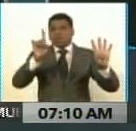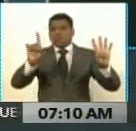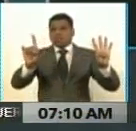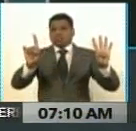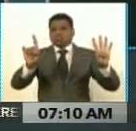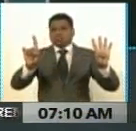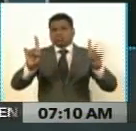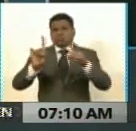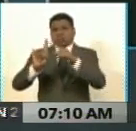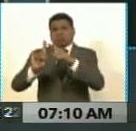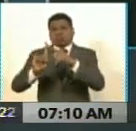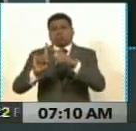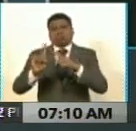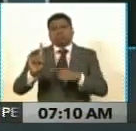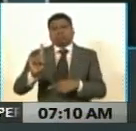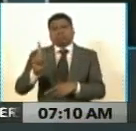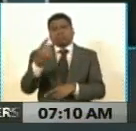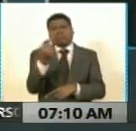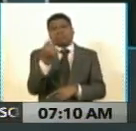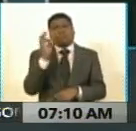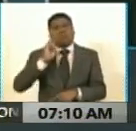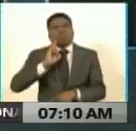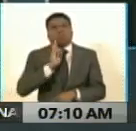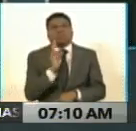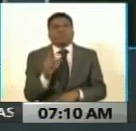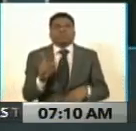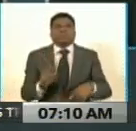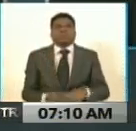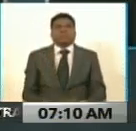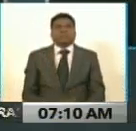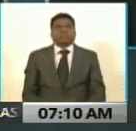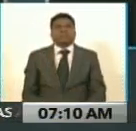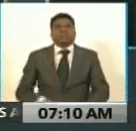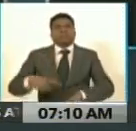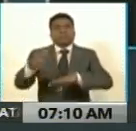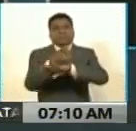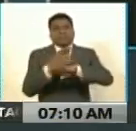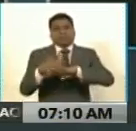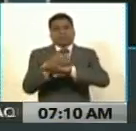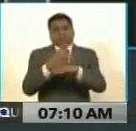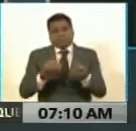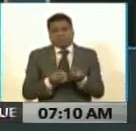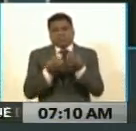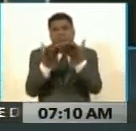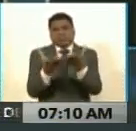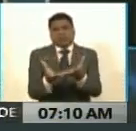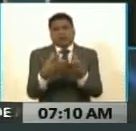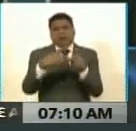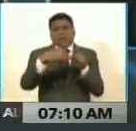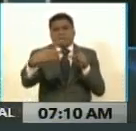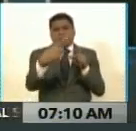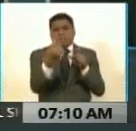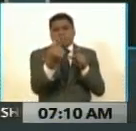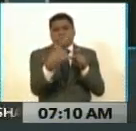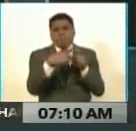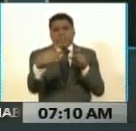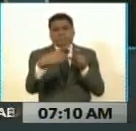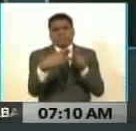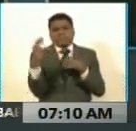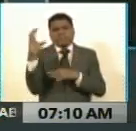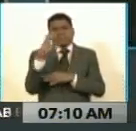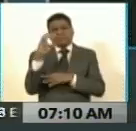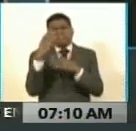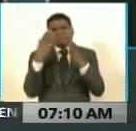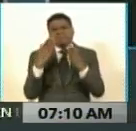un bauch una factura Y en la República de Colombia le entregan los pesos colombianos esto lo